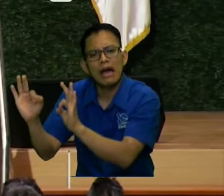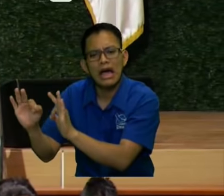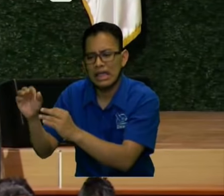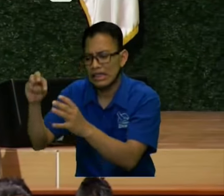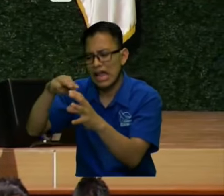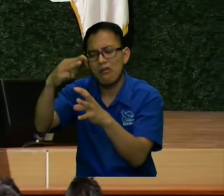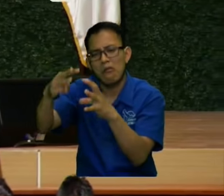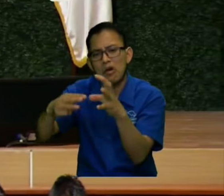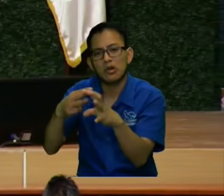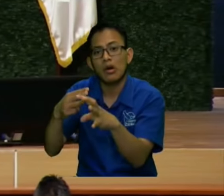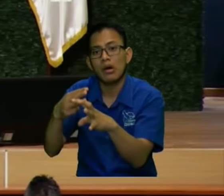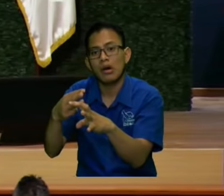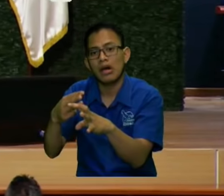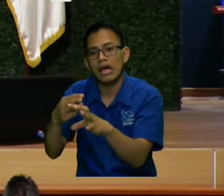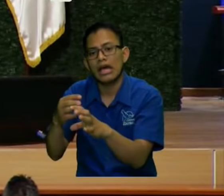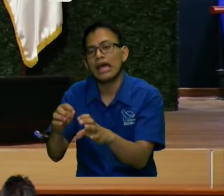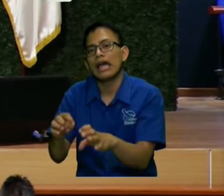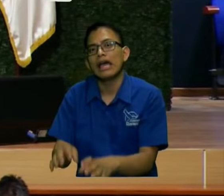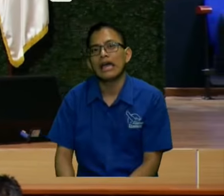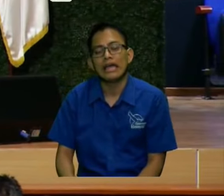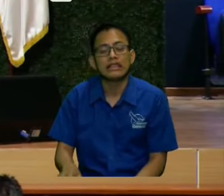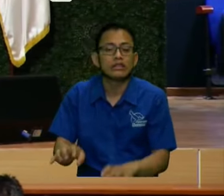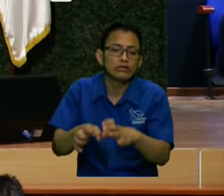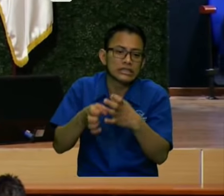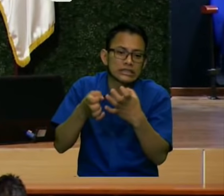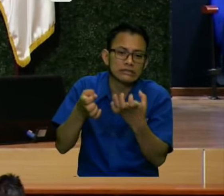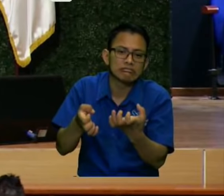Agarra la forma de la cama donde duerme.